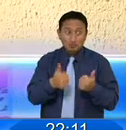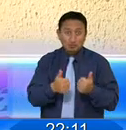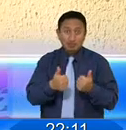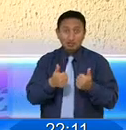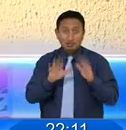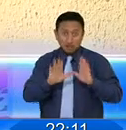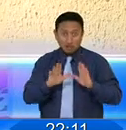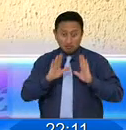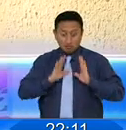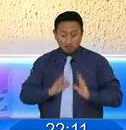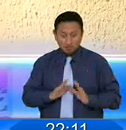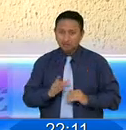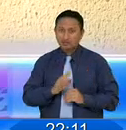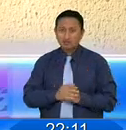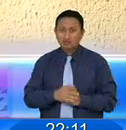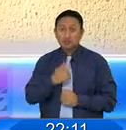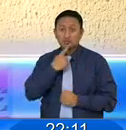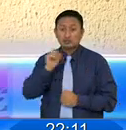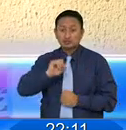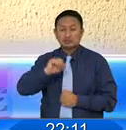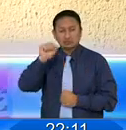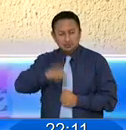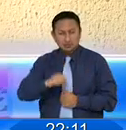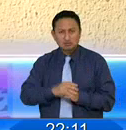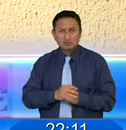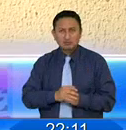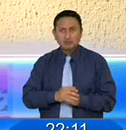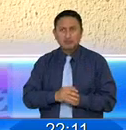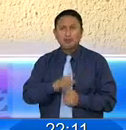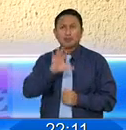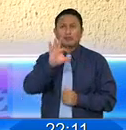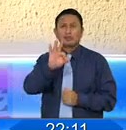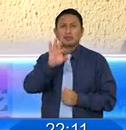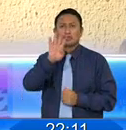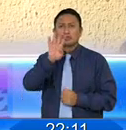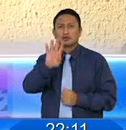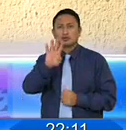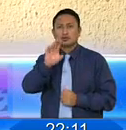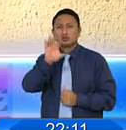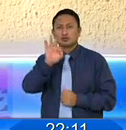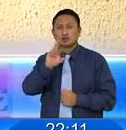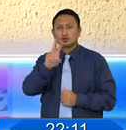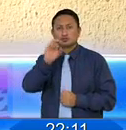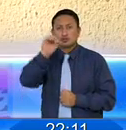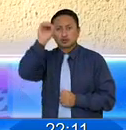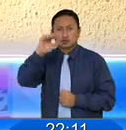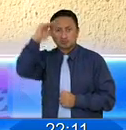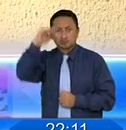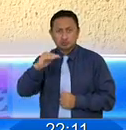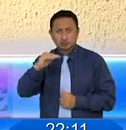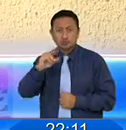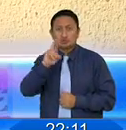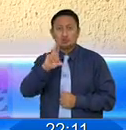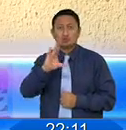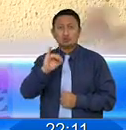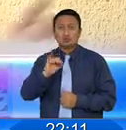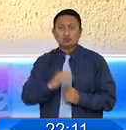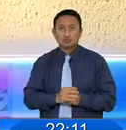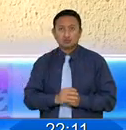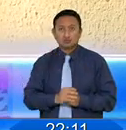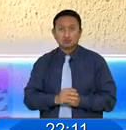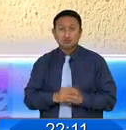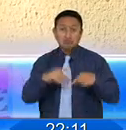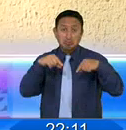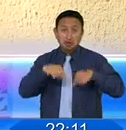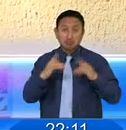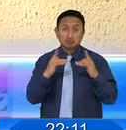tal. Se habla que ha habido una disminución de 94 a 92% de la ocupación de las camas de cuidados intensivos. Si tenemos